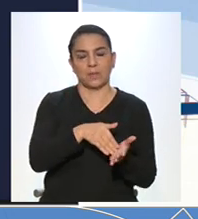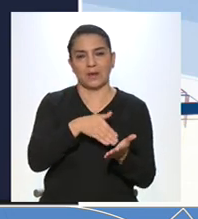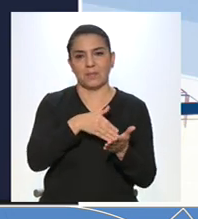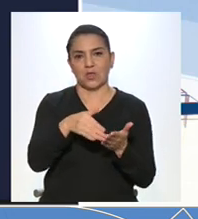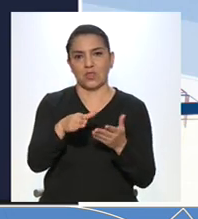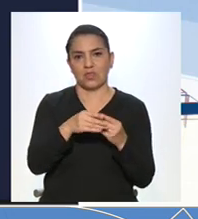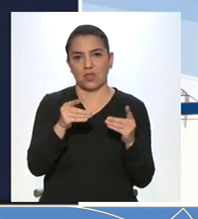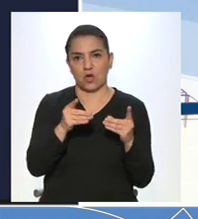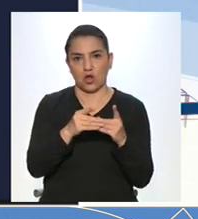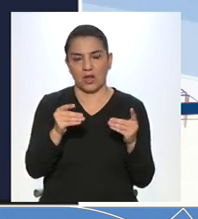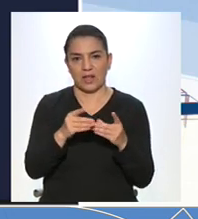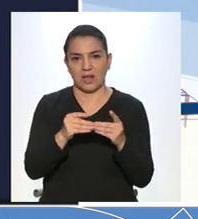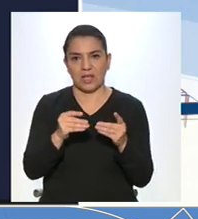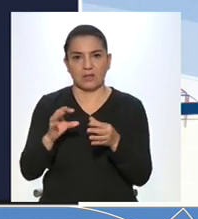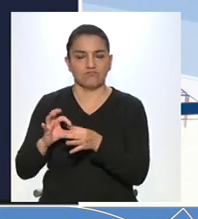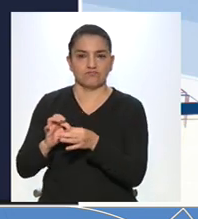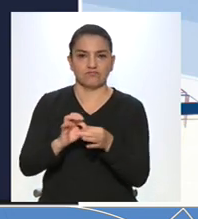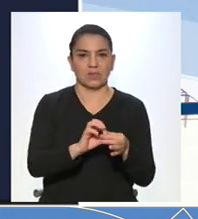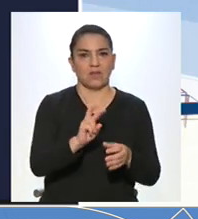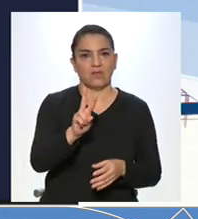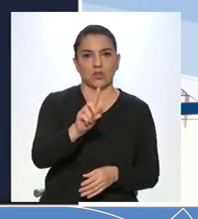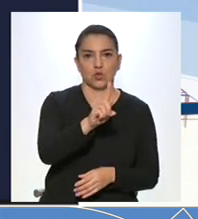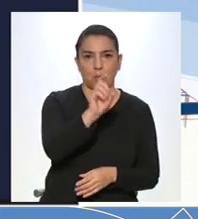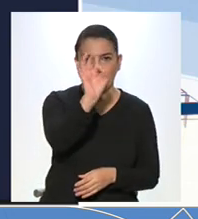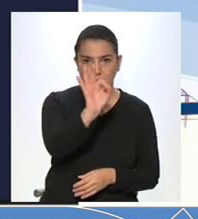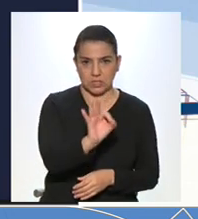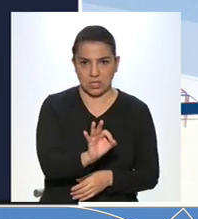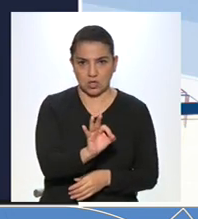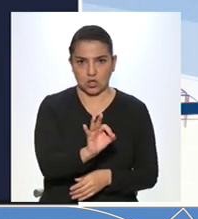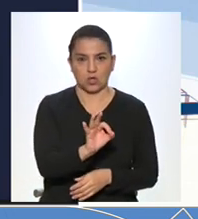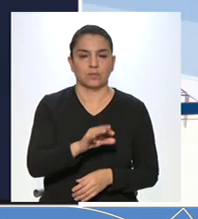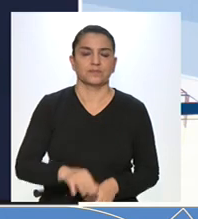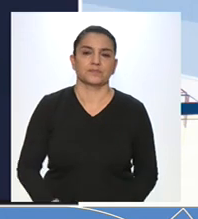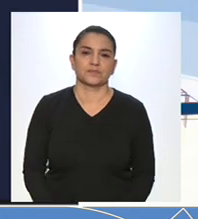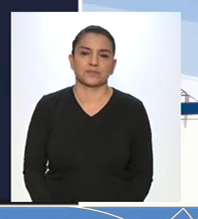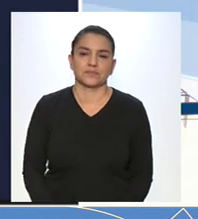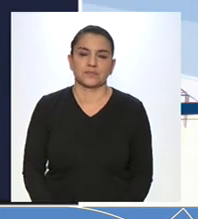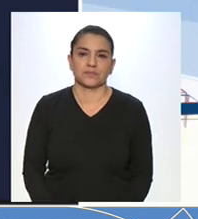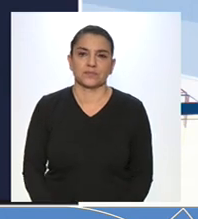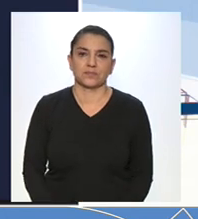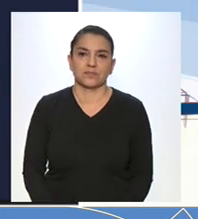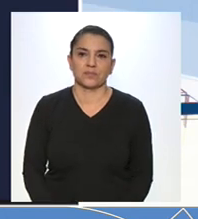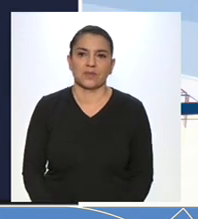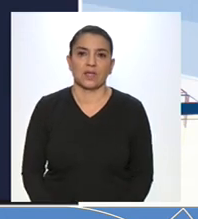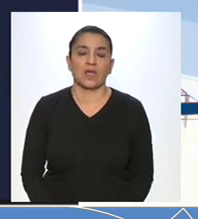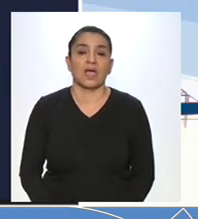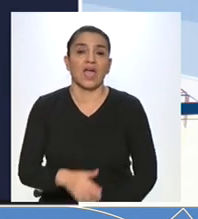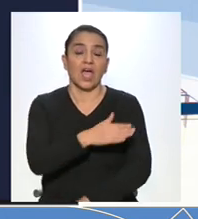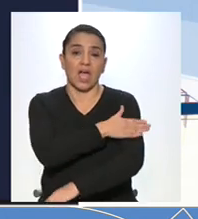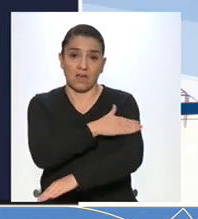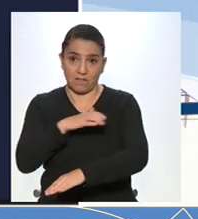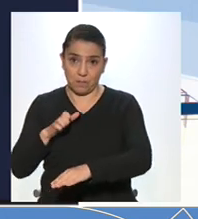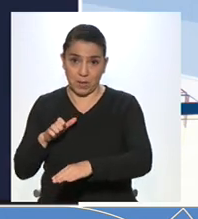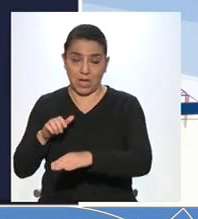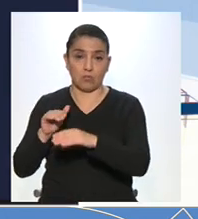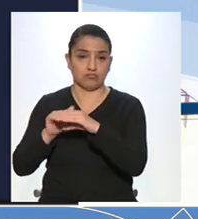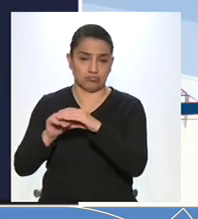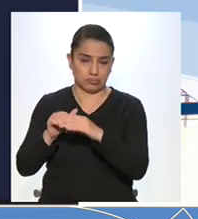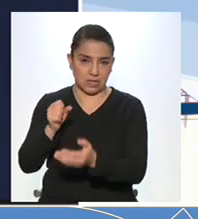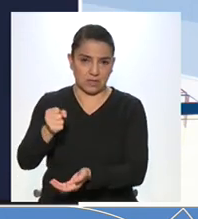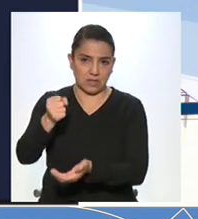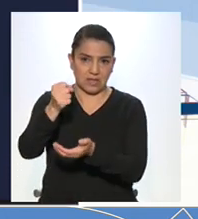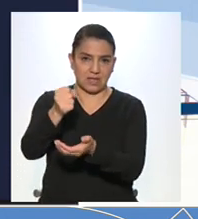dólares, equivalente a un 21% del producto. Por su parte, los activos previsionales de los trabajadores se han reducido en 49